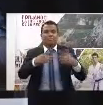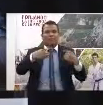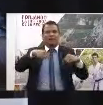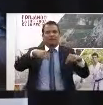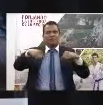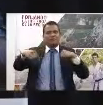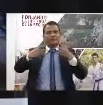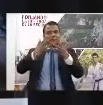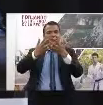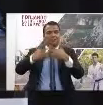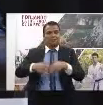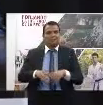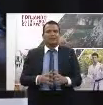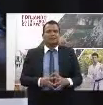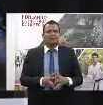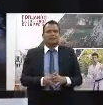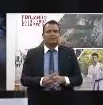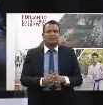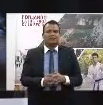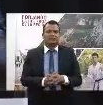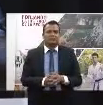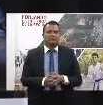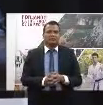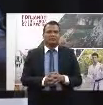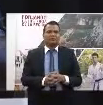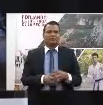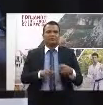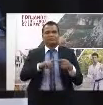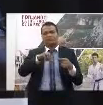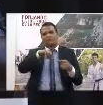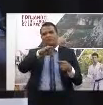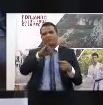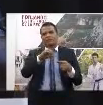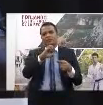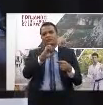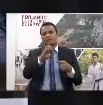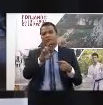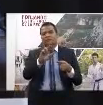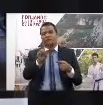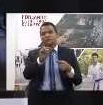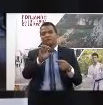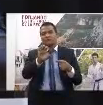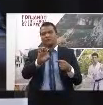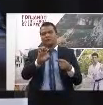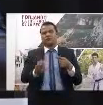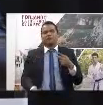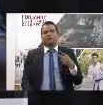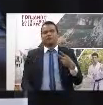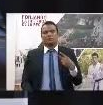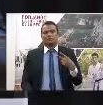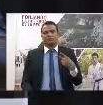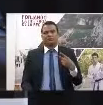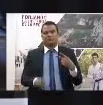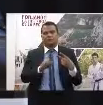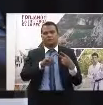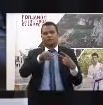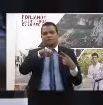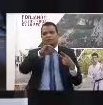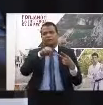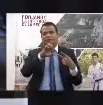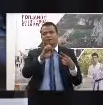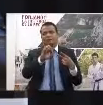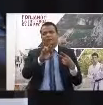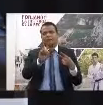Administradores y administradoras de empresas: Jorge Enrique Benítez Rivera, Jorge